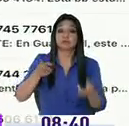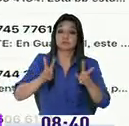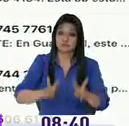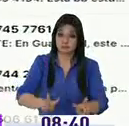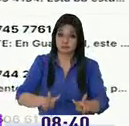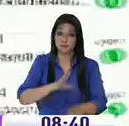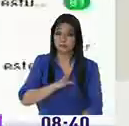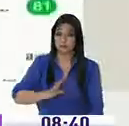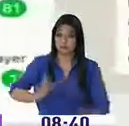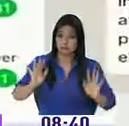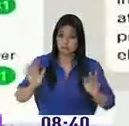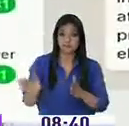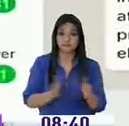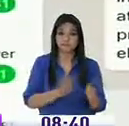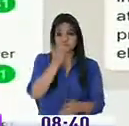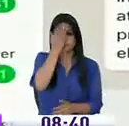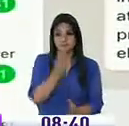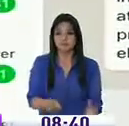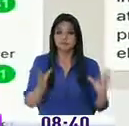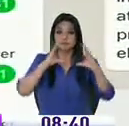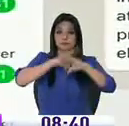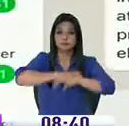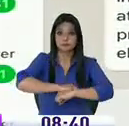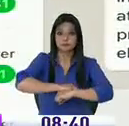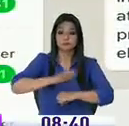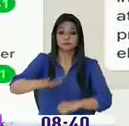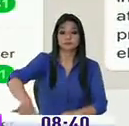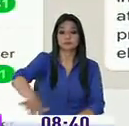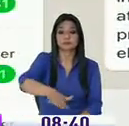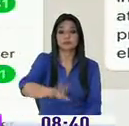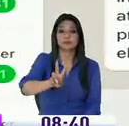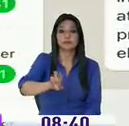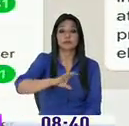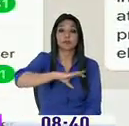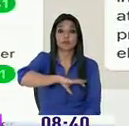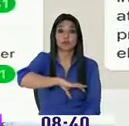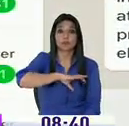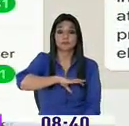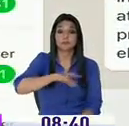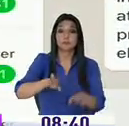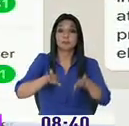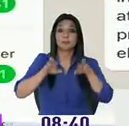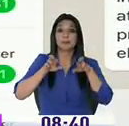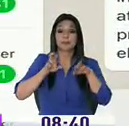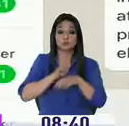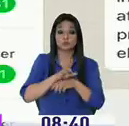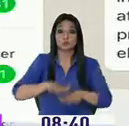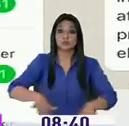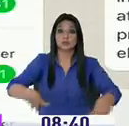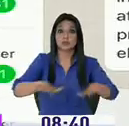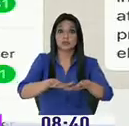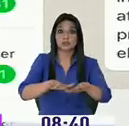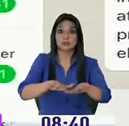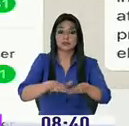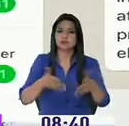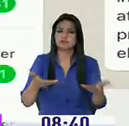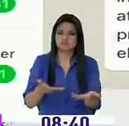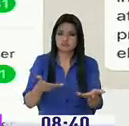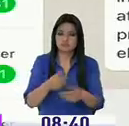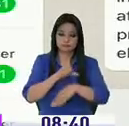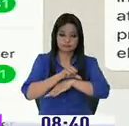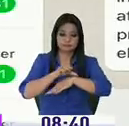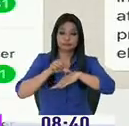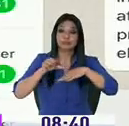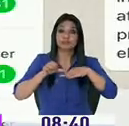si acaso. Buenas noches, quería denunciar que en el Valle de los Chillos, los del municipio no le dan permiso de uso de suelo a un quirófano móvil